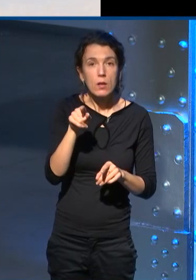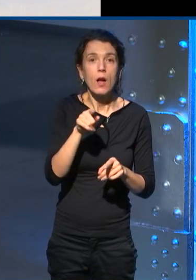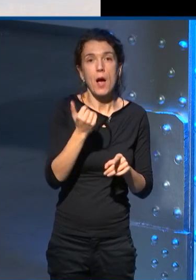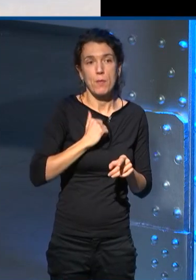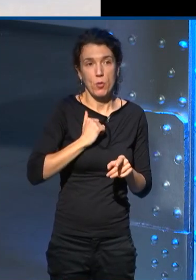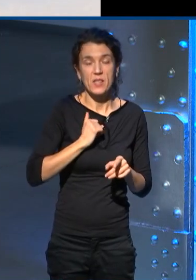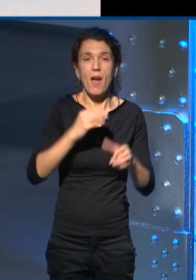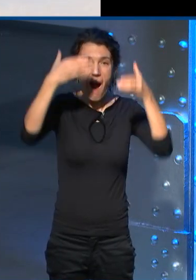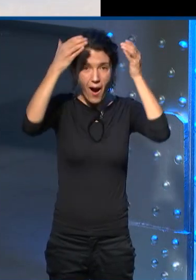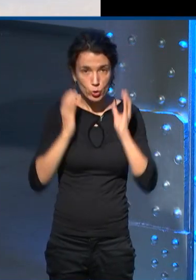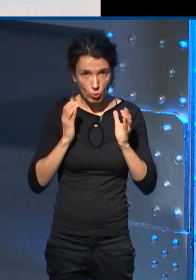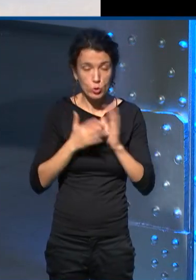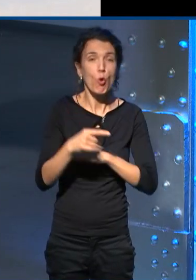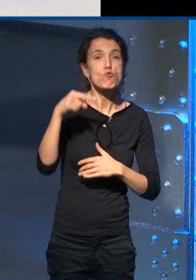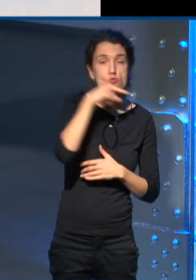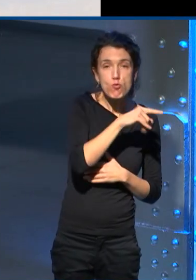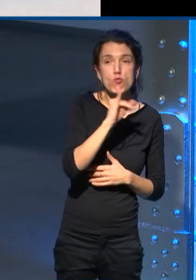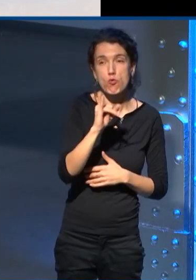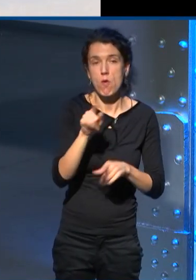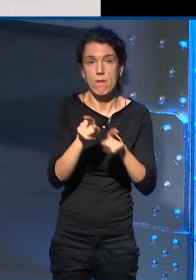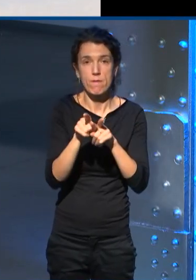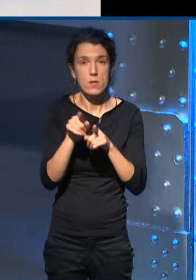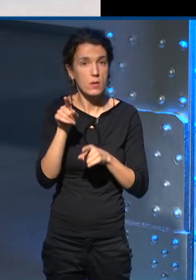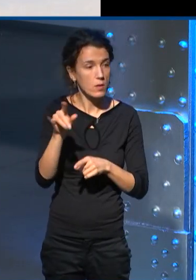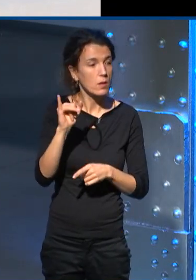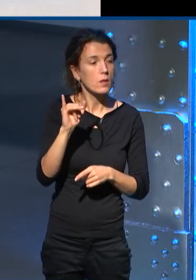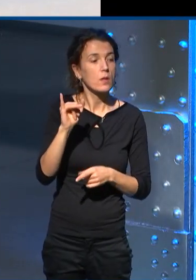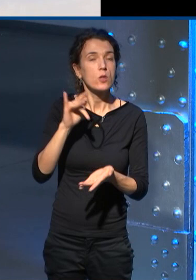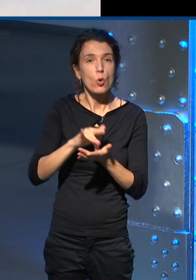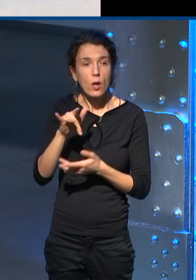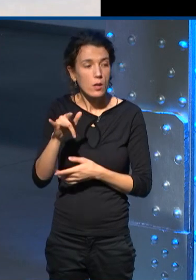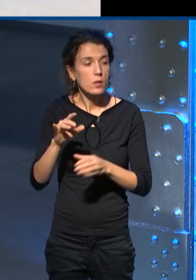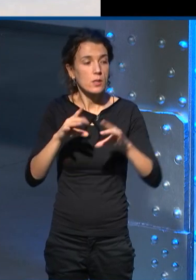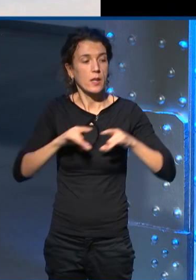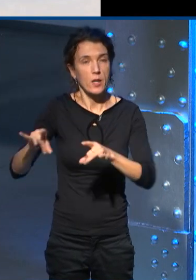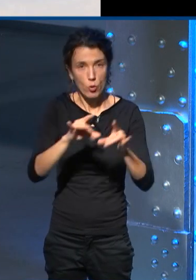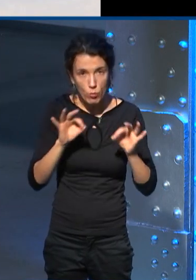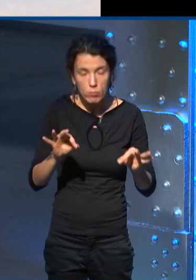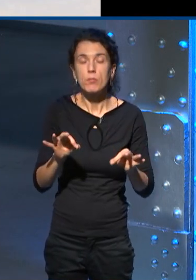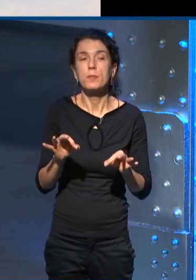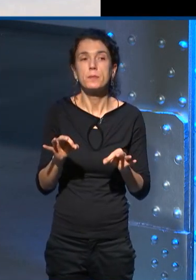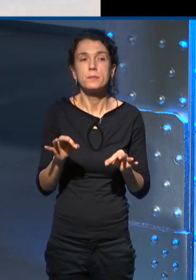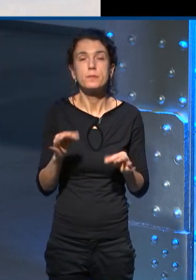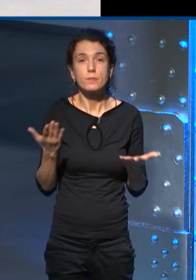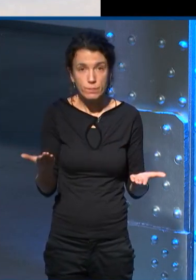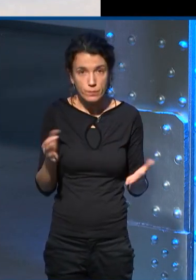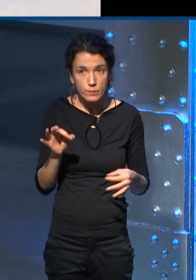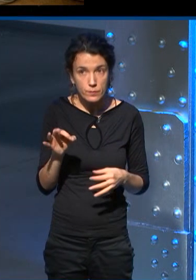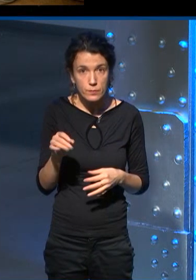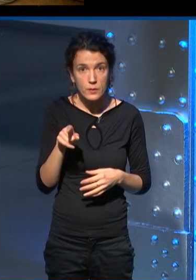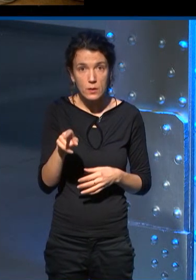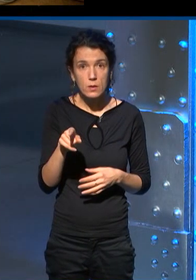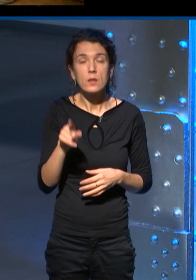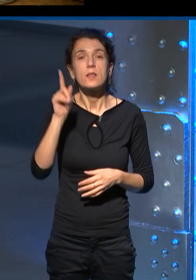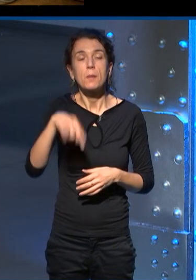los astronautas. Los rusos lo que tienen es terreno y entonces pues cae por ahí en Siberia y cae más en rígido, ¿no? Entonces ellos